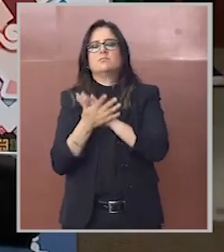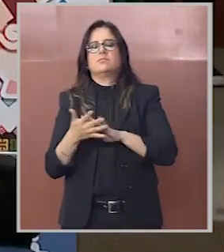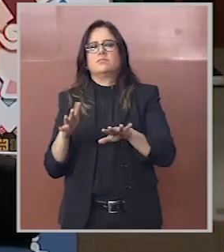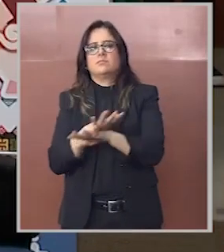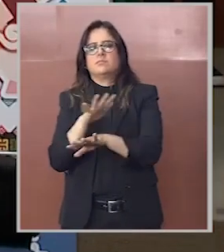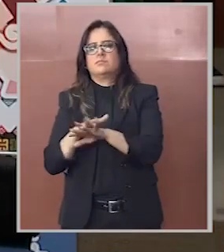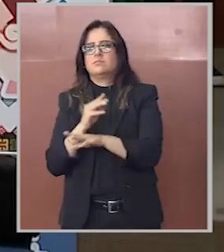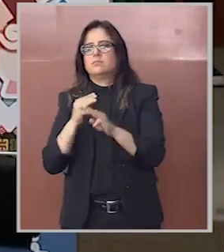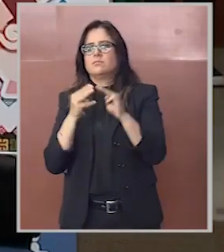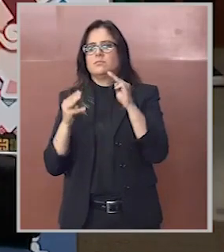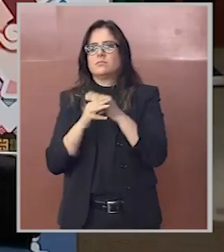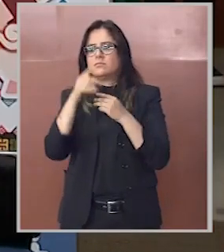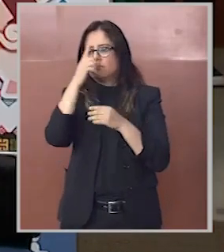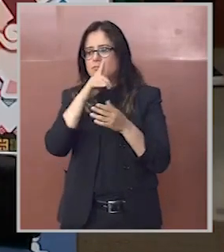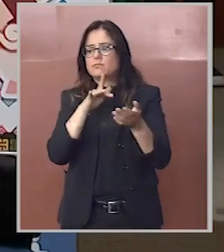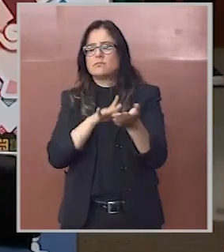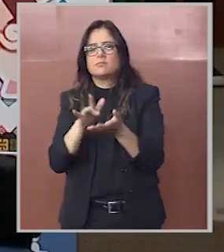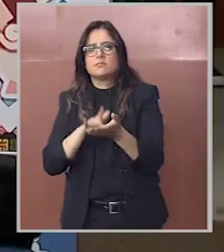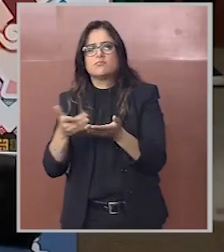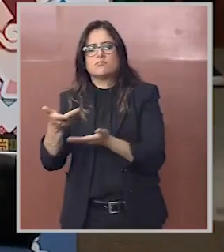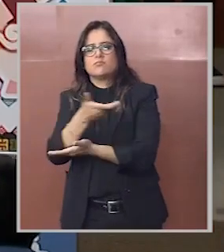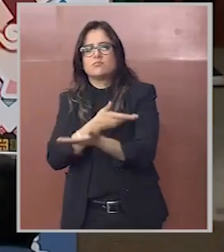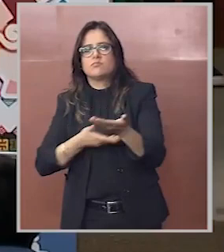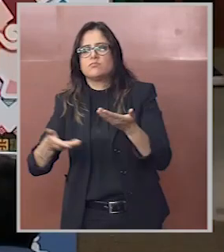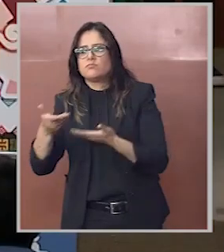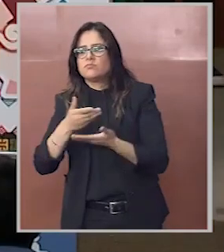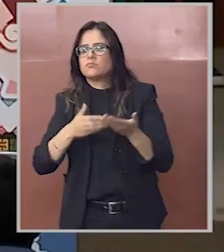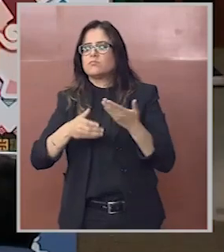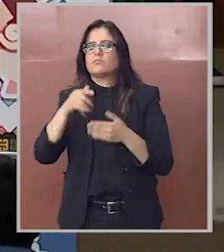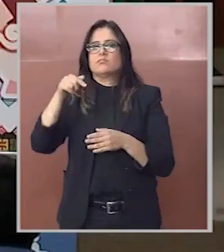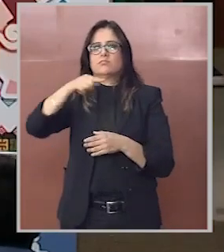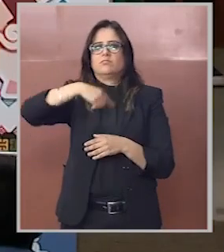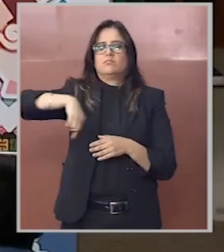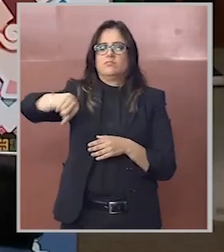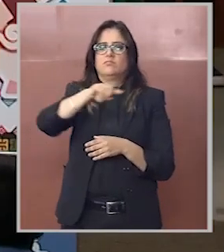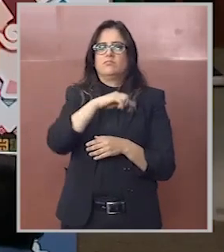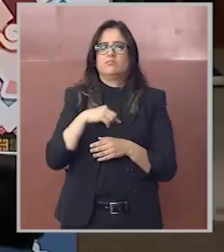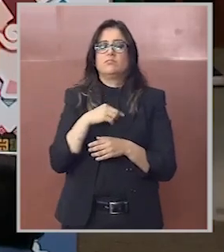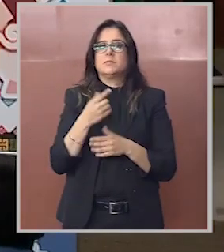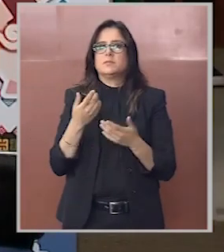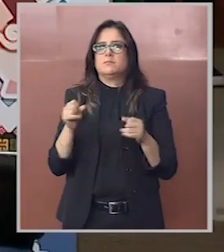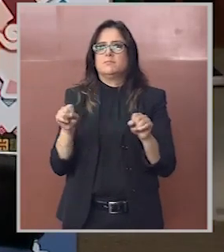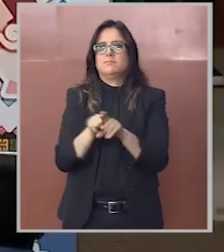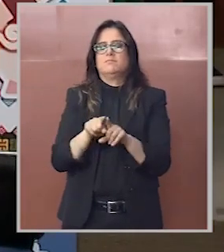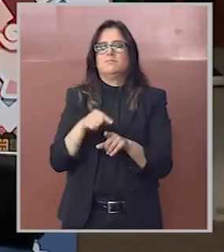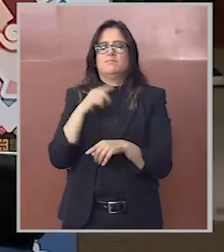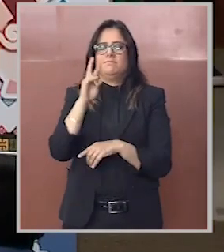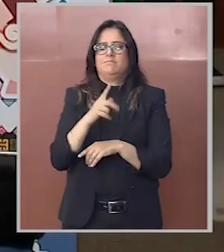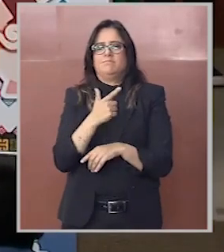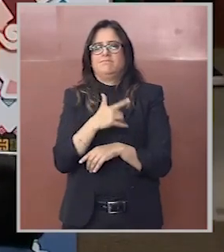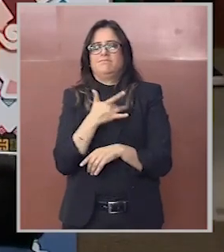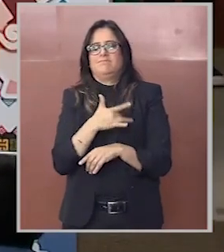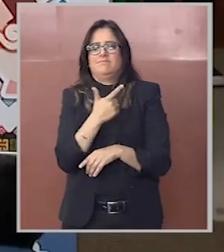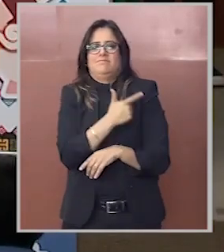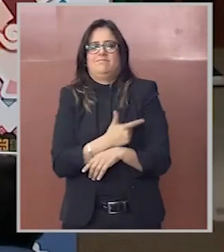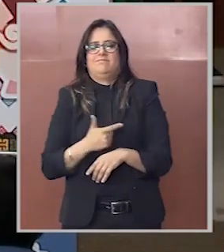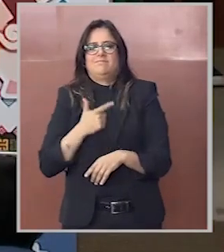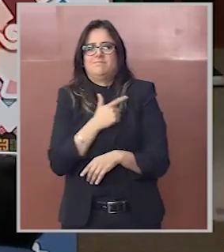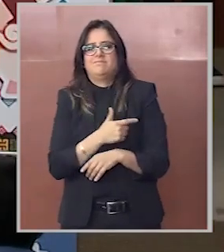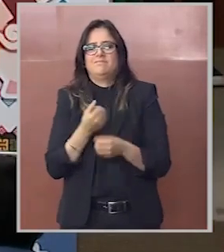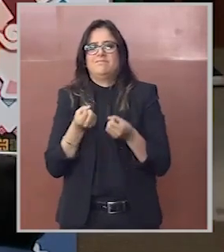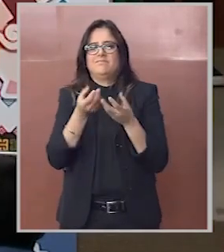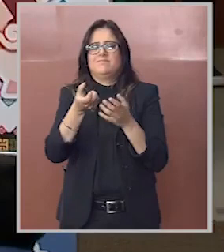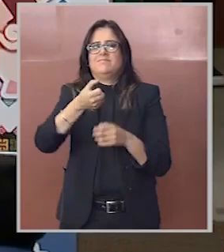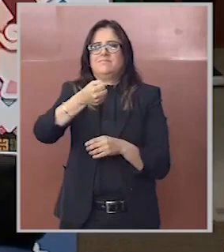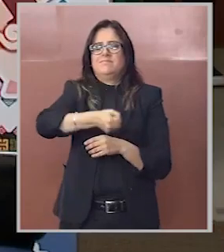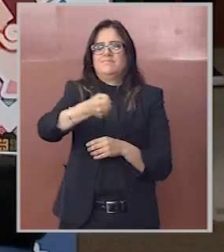colaboración con el consejo de la judicatura y también me gustaría darles un afectuoso saludo perdón